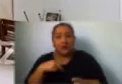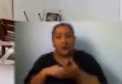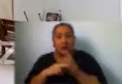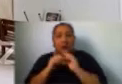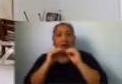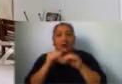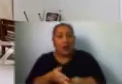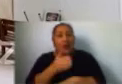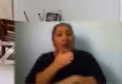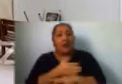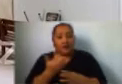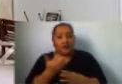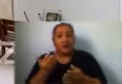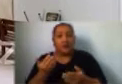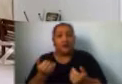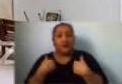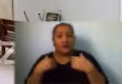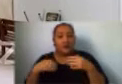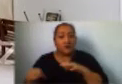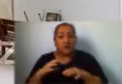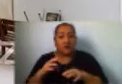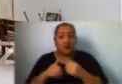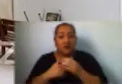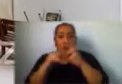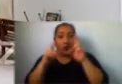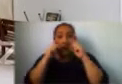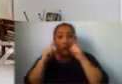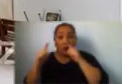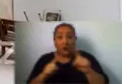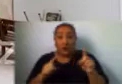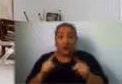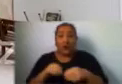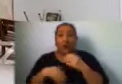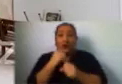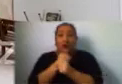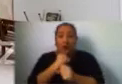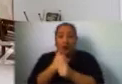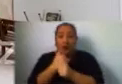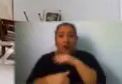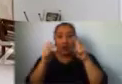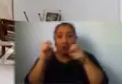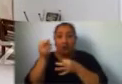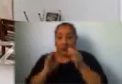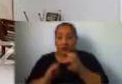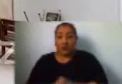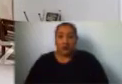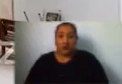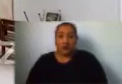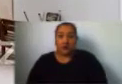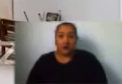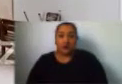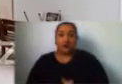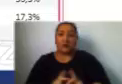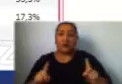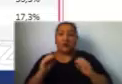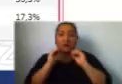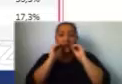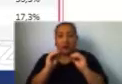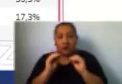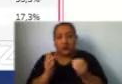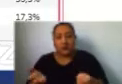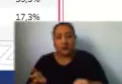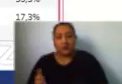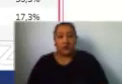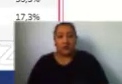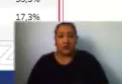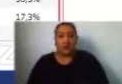alertas respectivas, hicimos un nivel de supervisión tanto a nivel de ejecución presupuestal y advertimos justamente pues que no